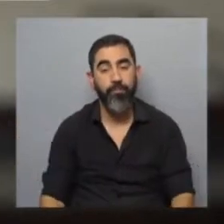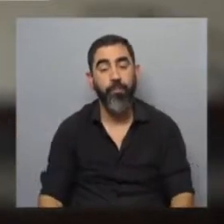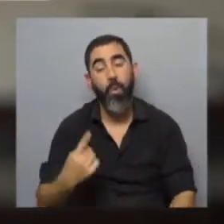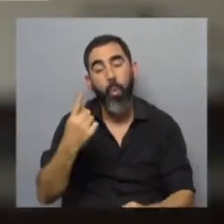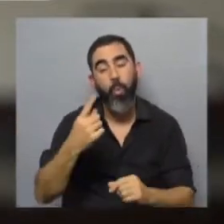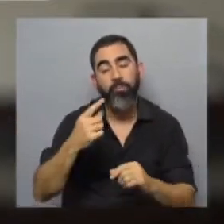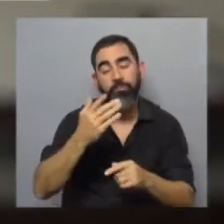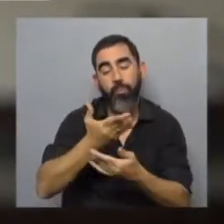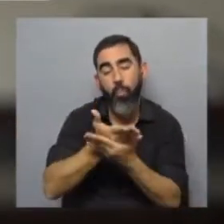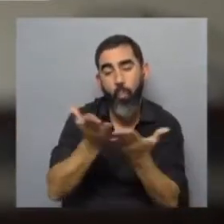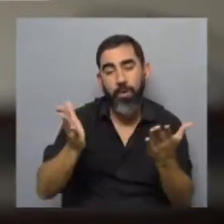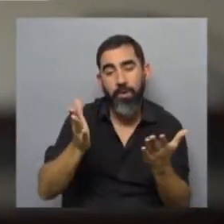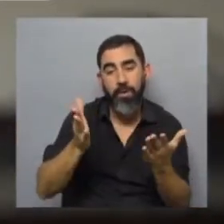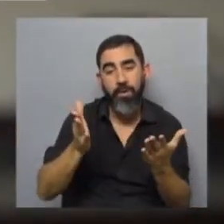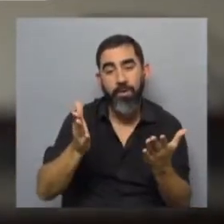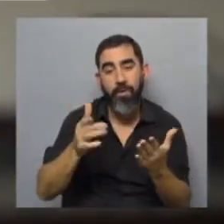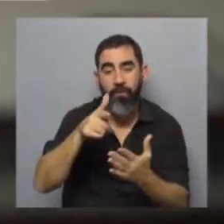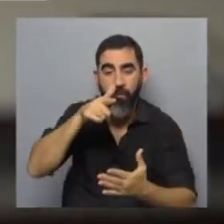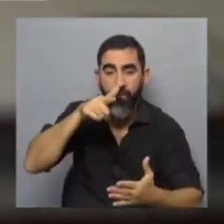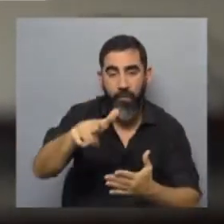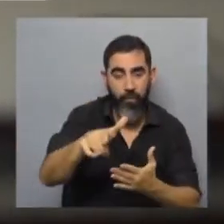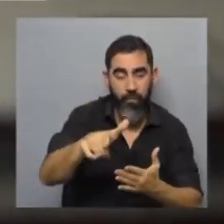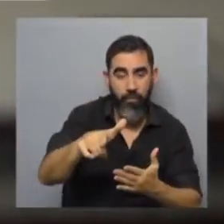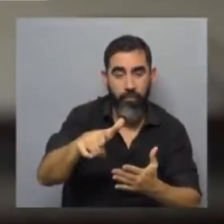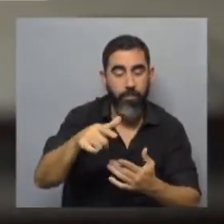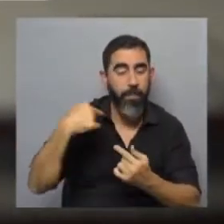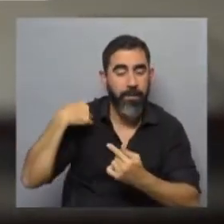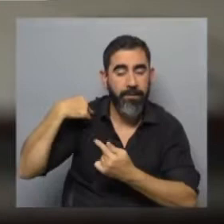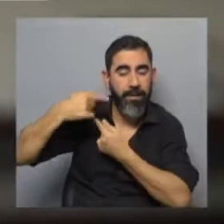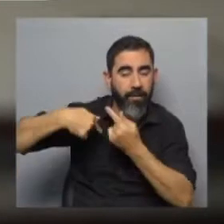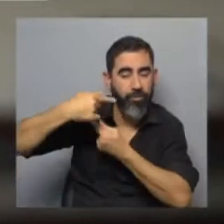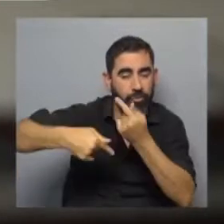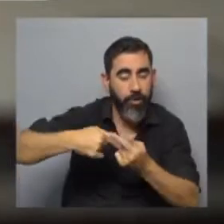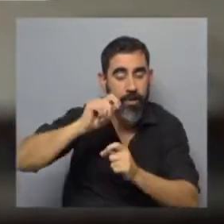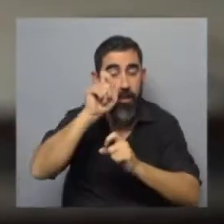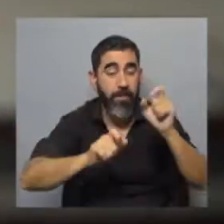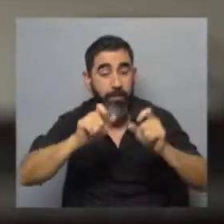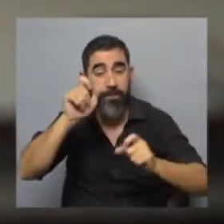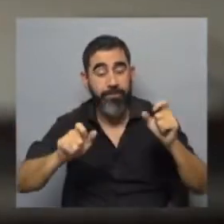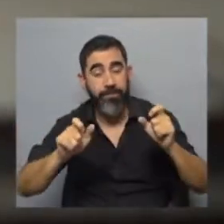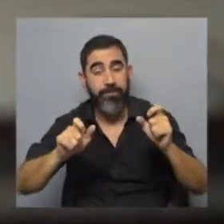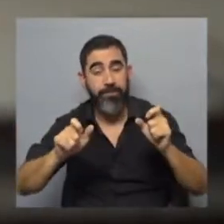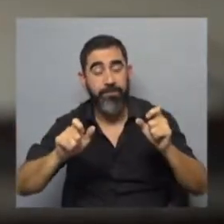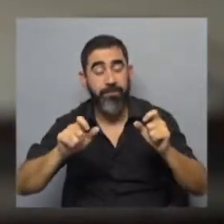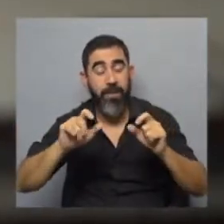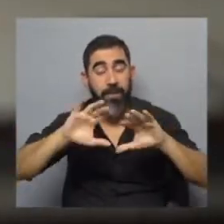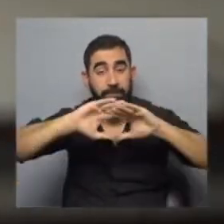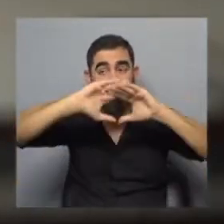un show en vivo. Quizás lo más tradicional, lo que el público del